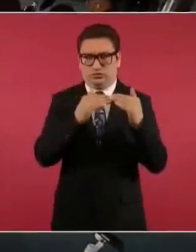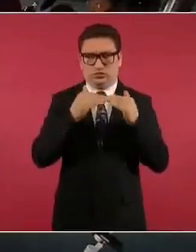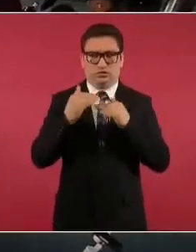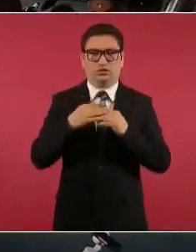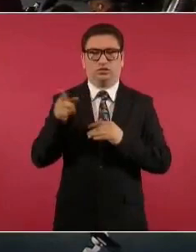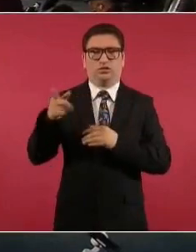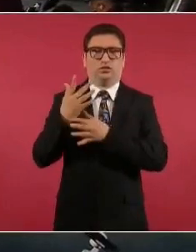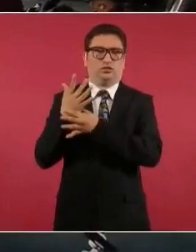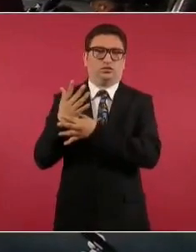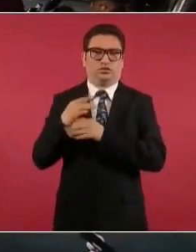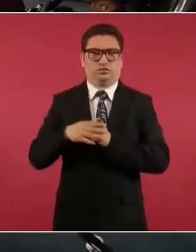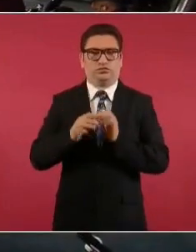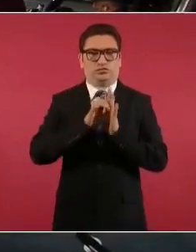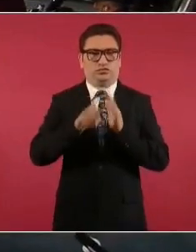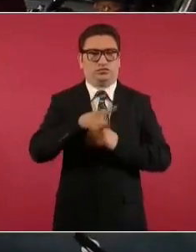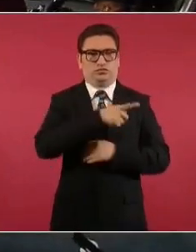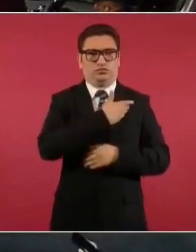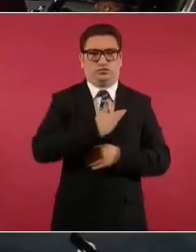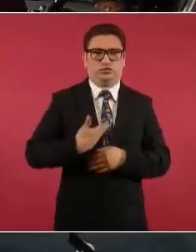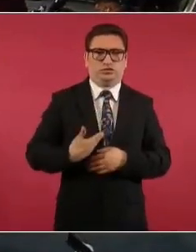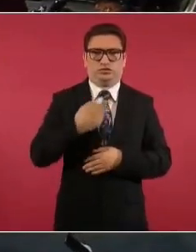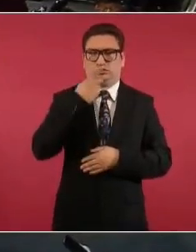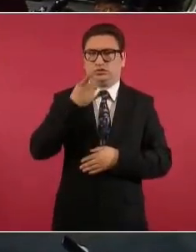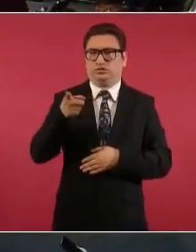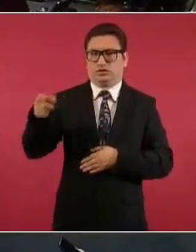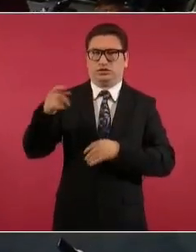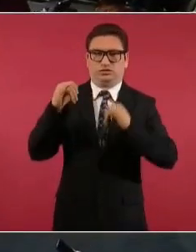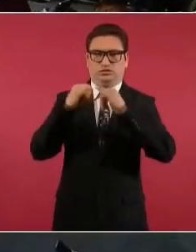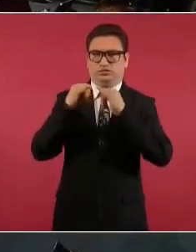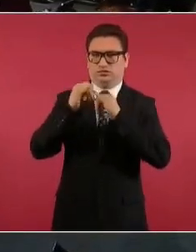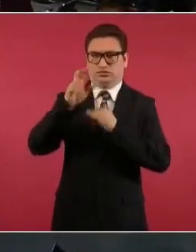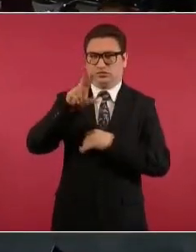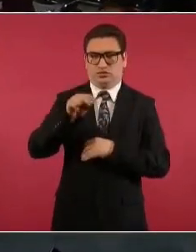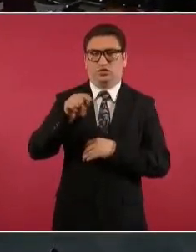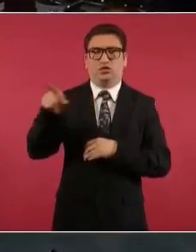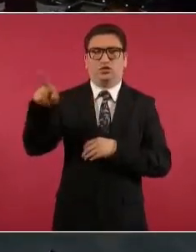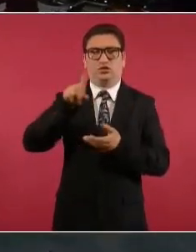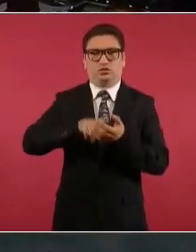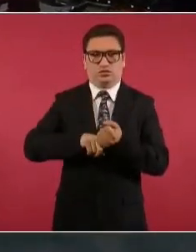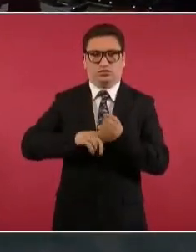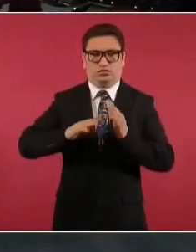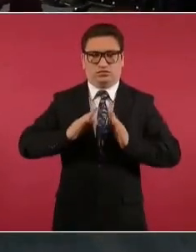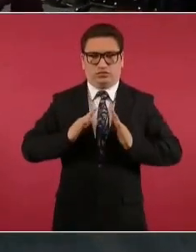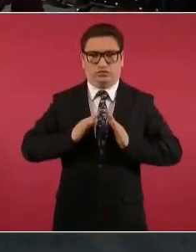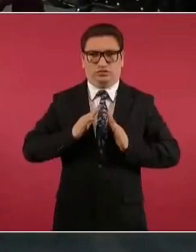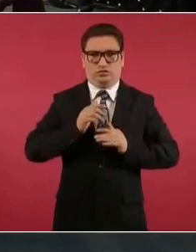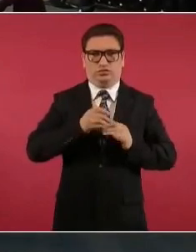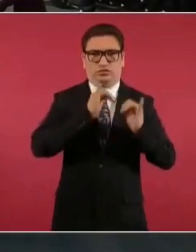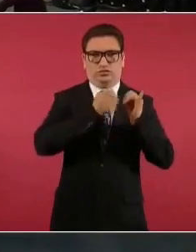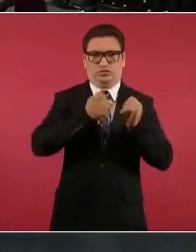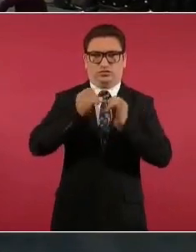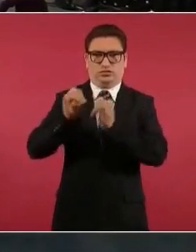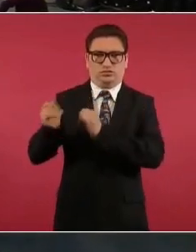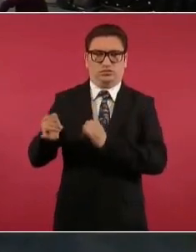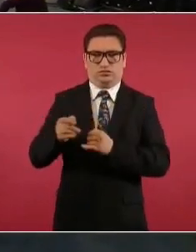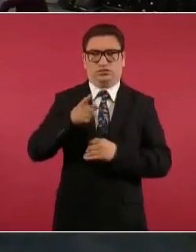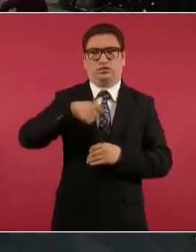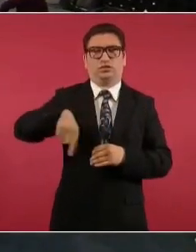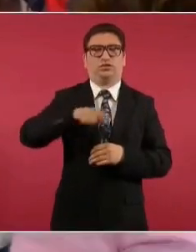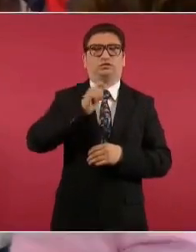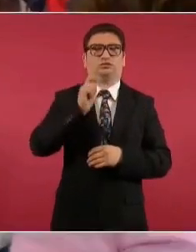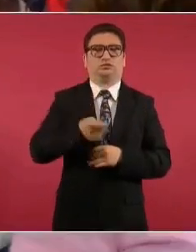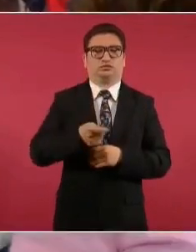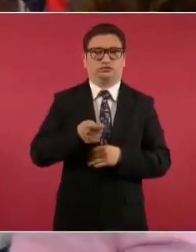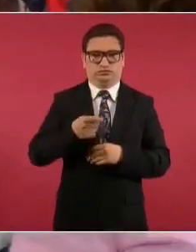Rosales, si el presidente ha dicho no es la institución, son militares en lo individual,